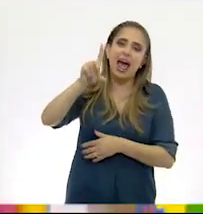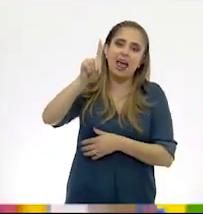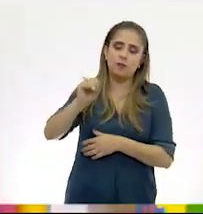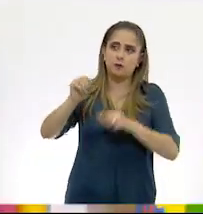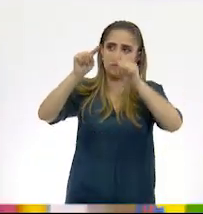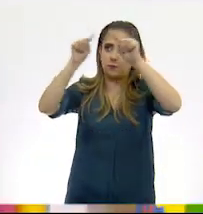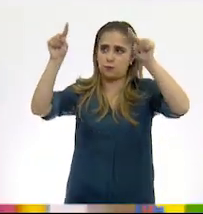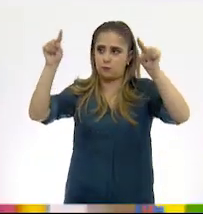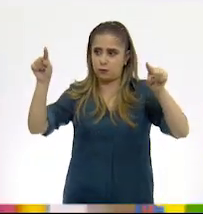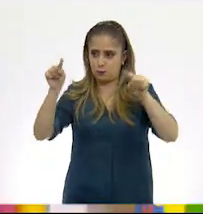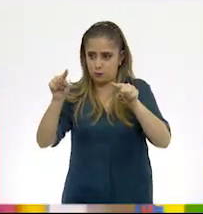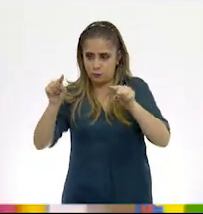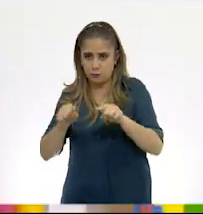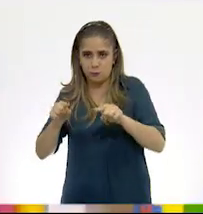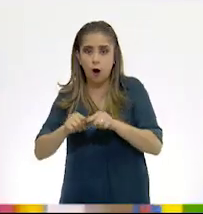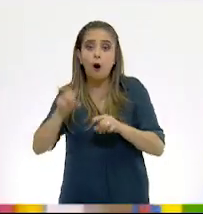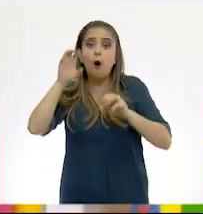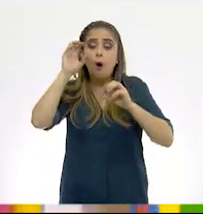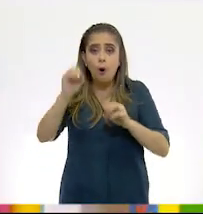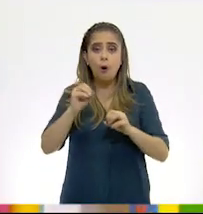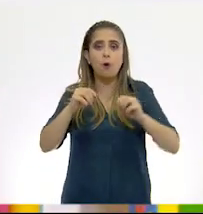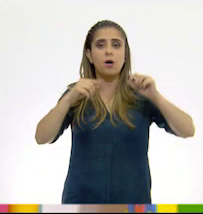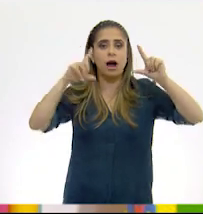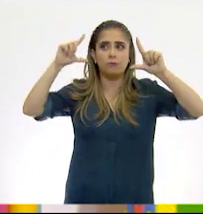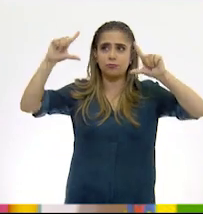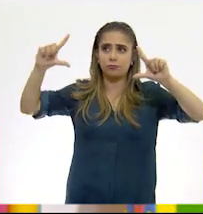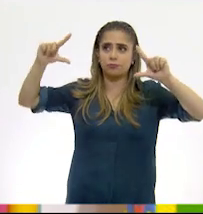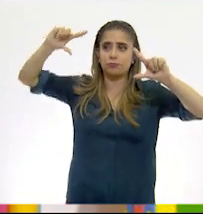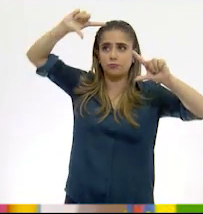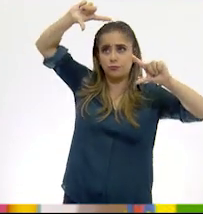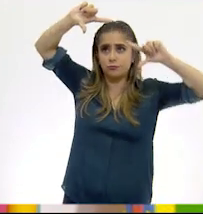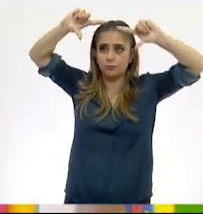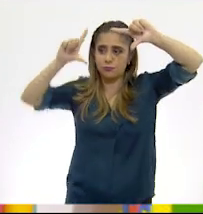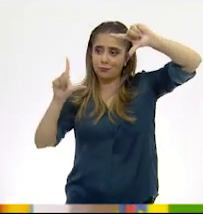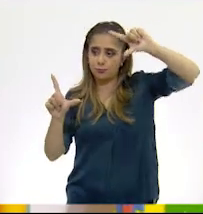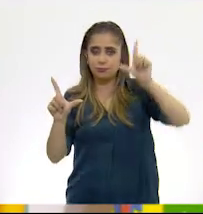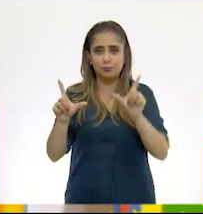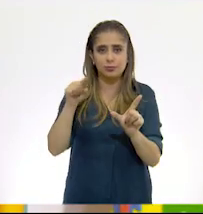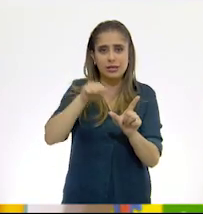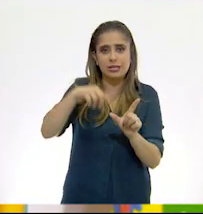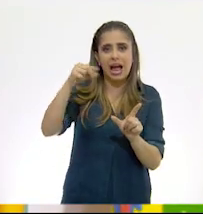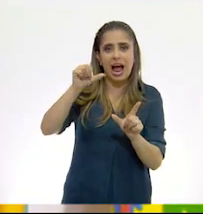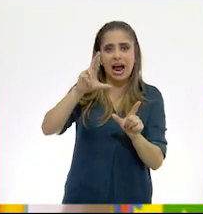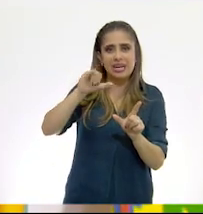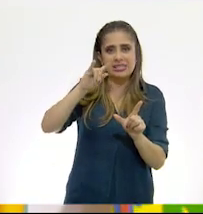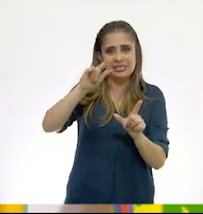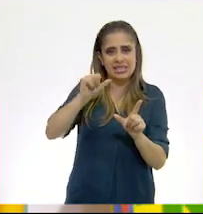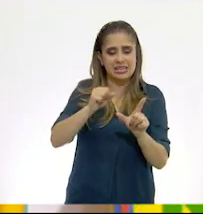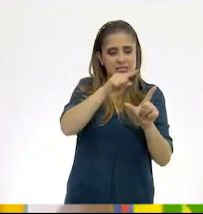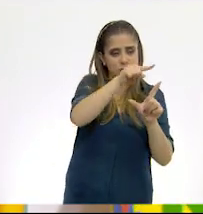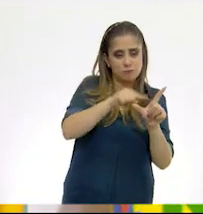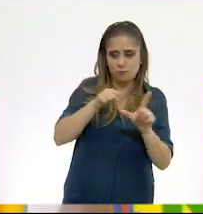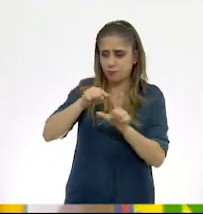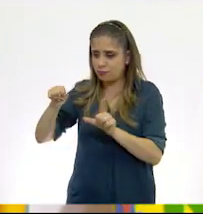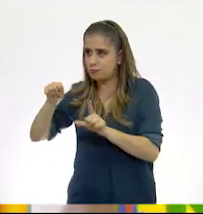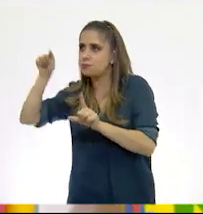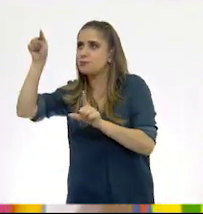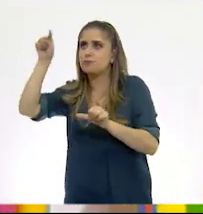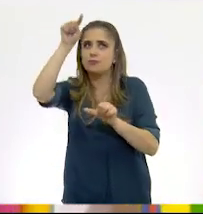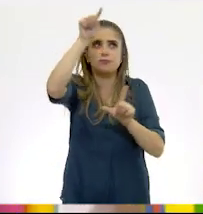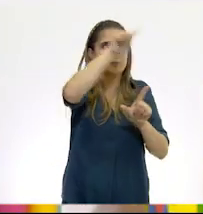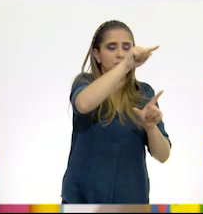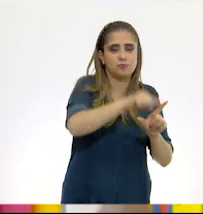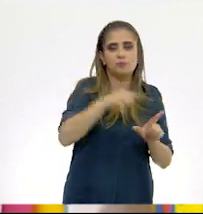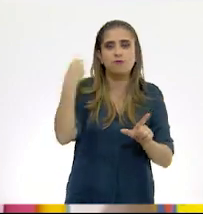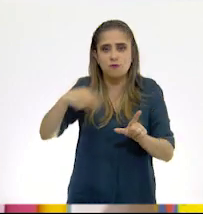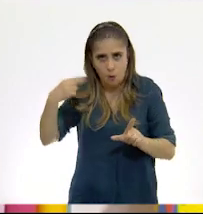o aristas. Recuerden, niñas y niños, que son lados o aristas. Pero antes de entrar en eso, primero tenemos que saber qué es una